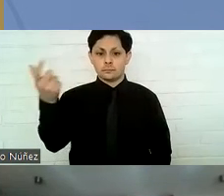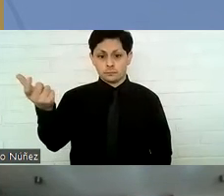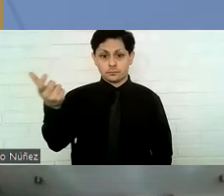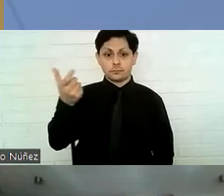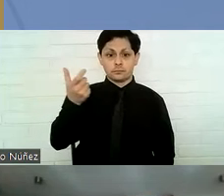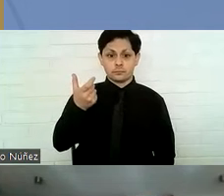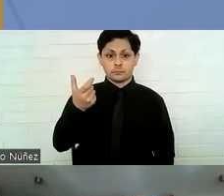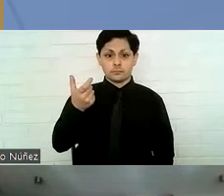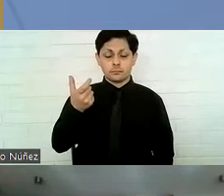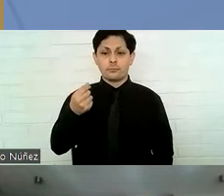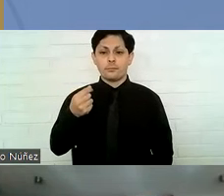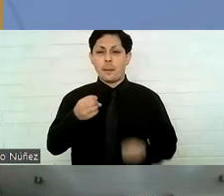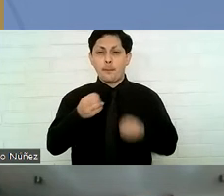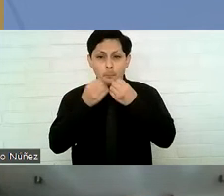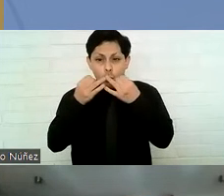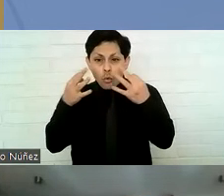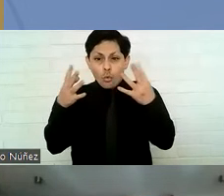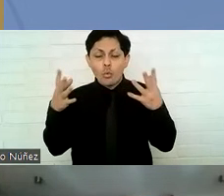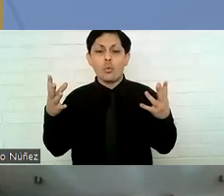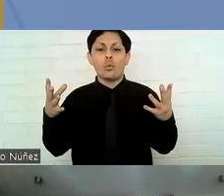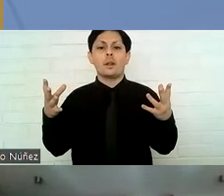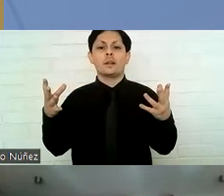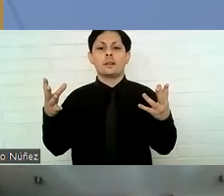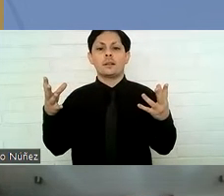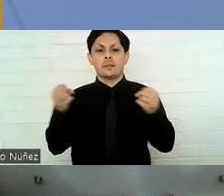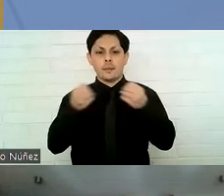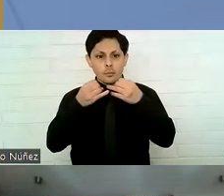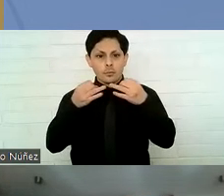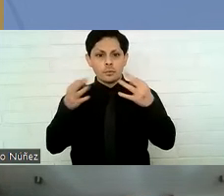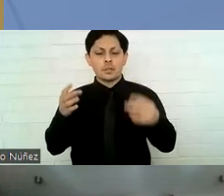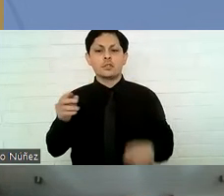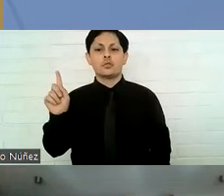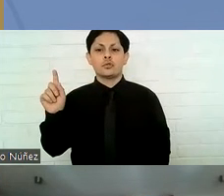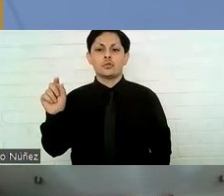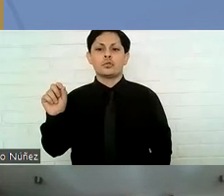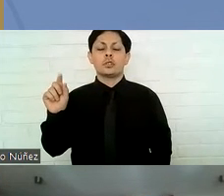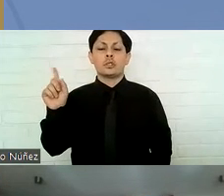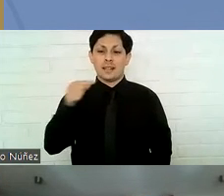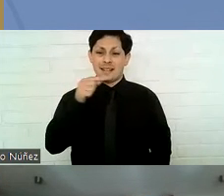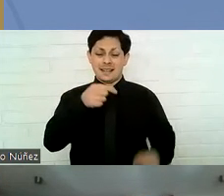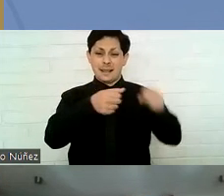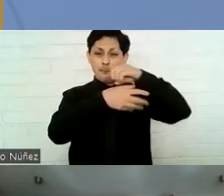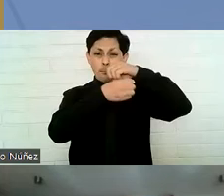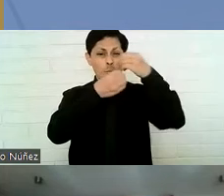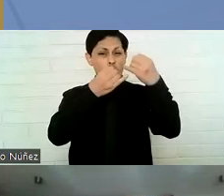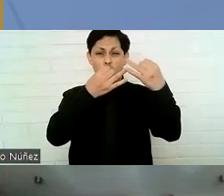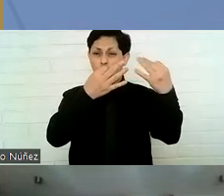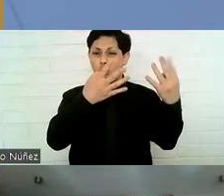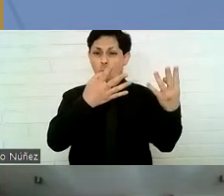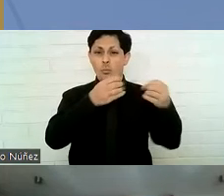la pluralidad humana. Solamente que en esa pluralidad hay